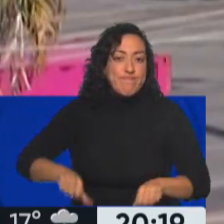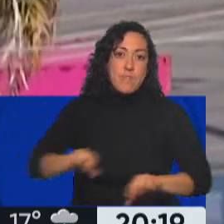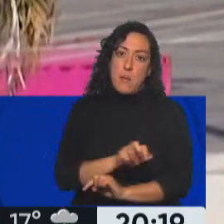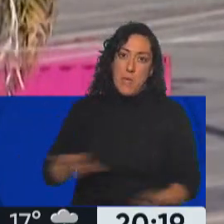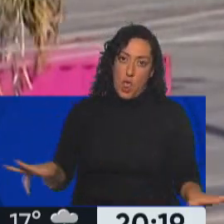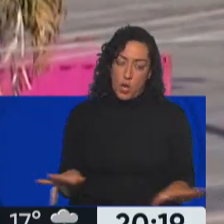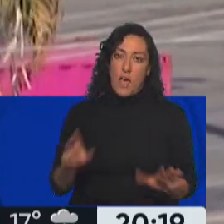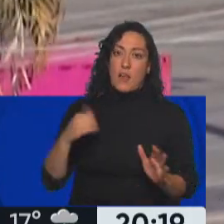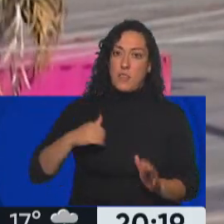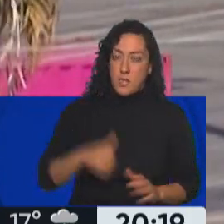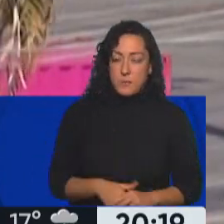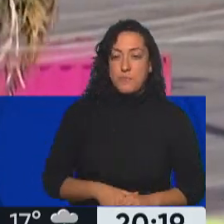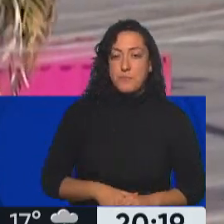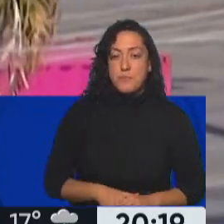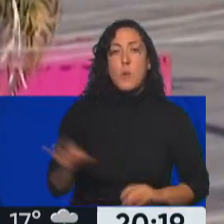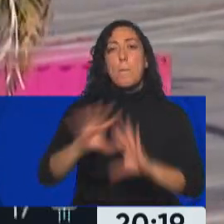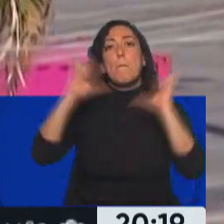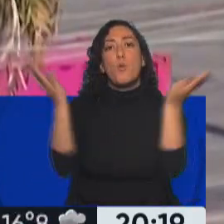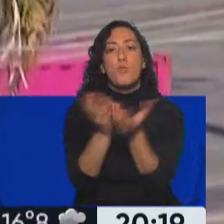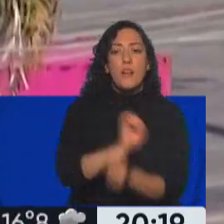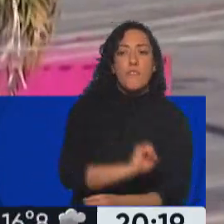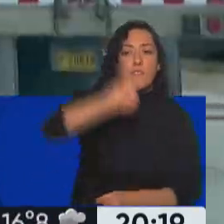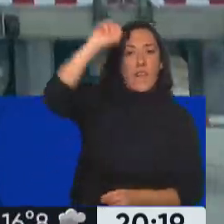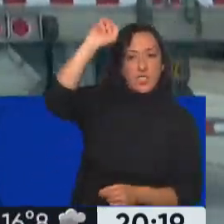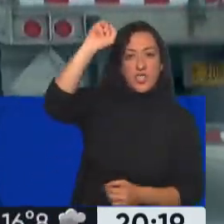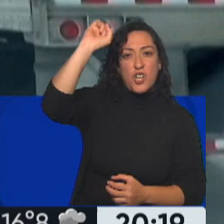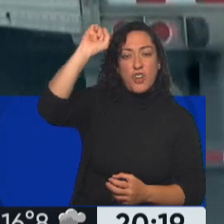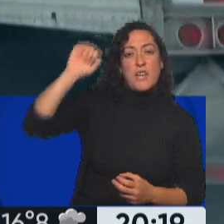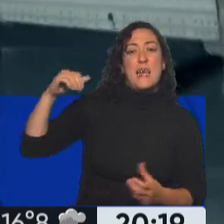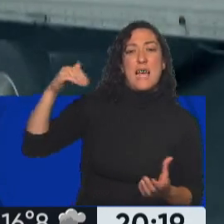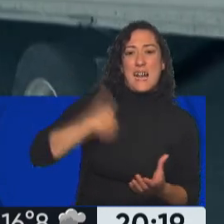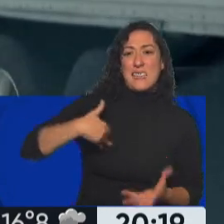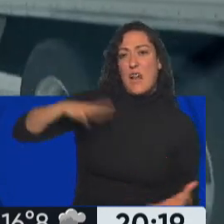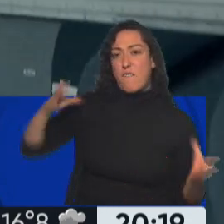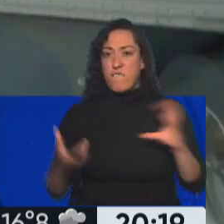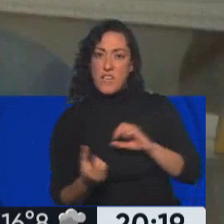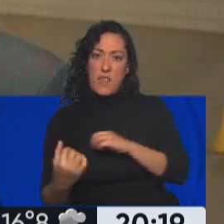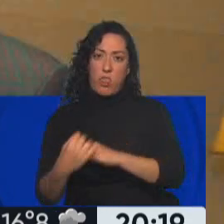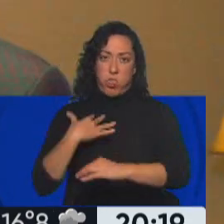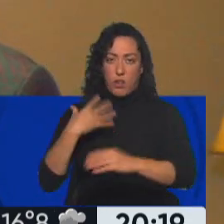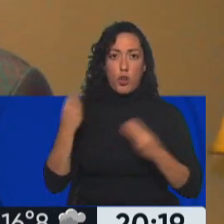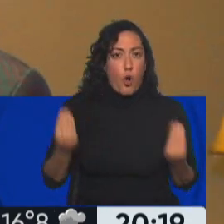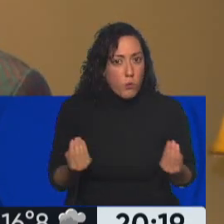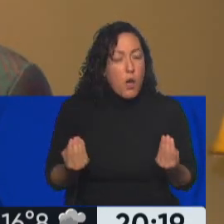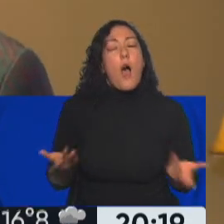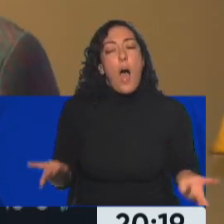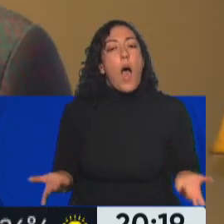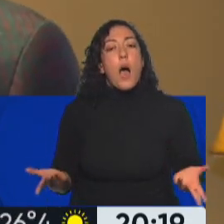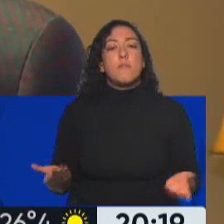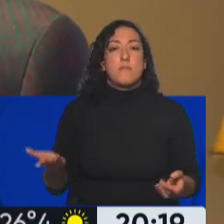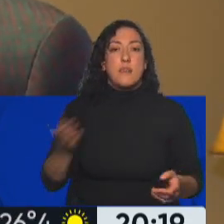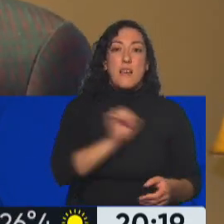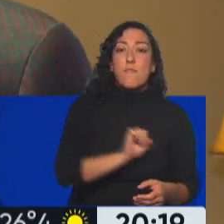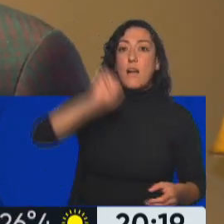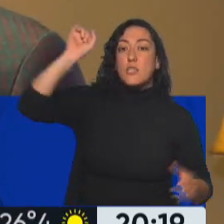importante es el de la inflación a nivel mundial y cómo puede afectar a nuestro país. Veníamos en un descenso fuerte de la inflación,